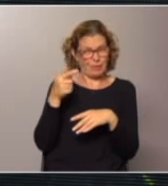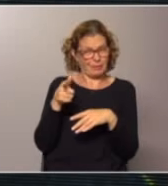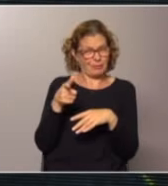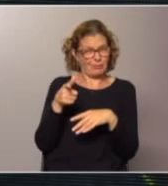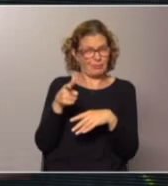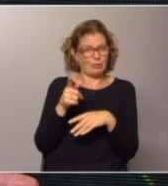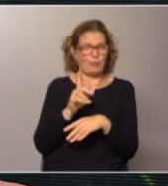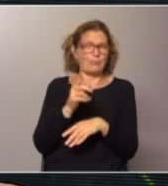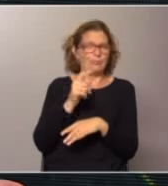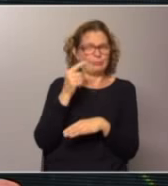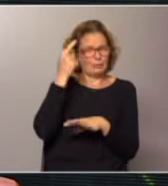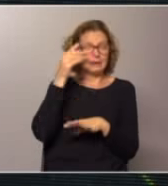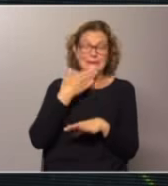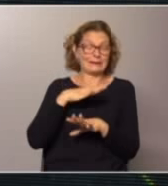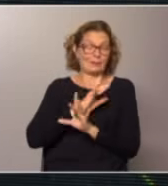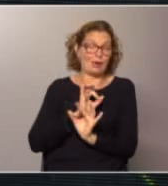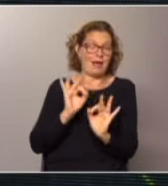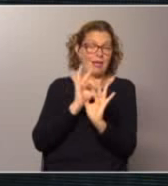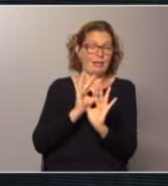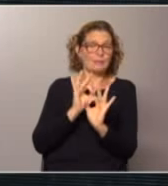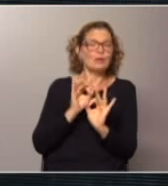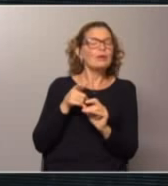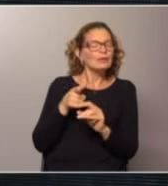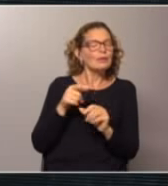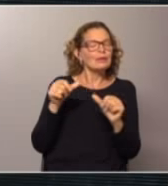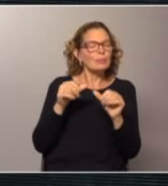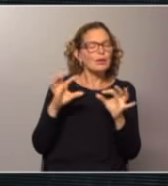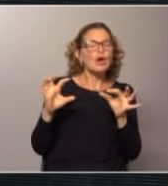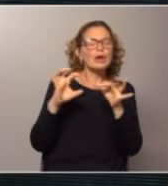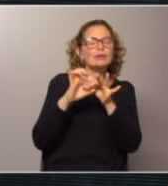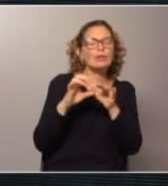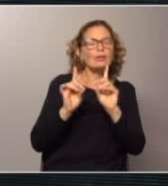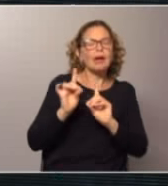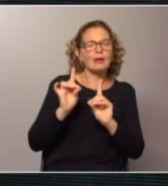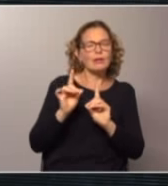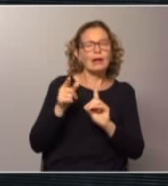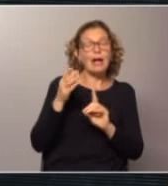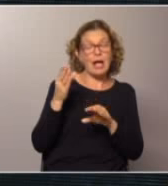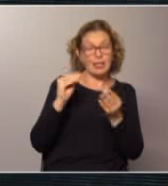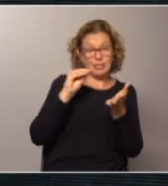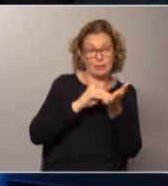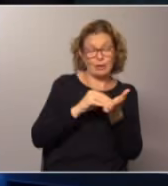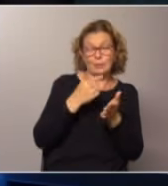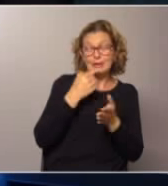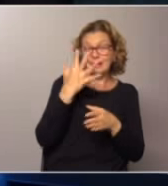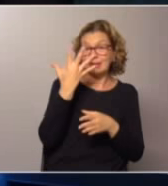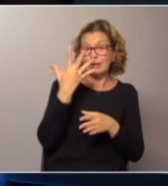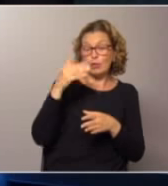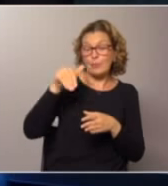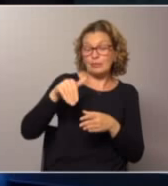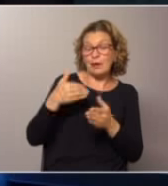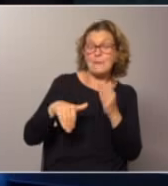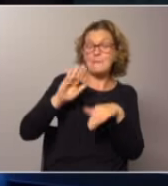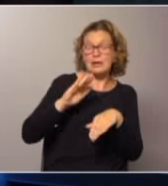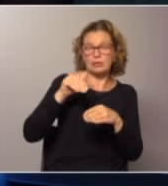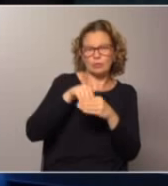entonces uso estos mecanismos pero conecto con algo y además como decías 5 millones más de votos con todo lo